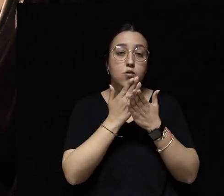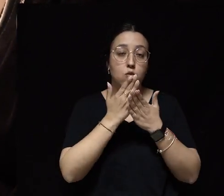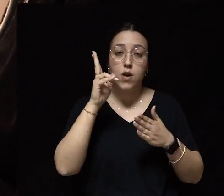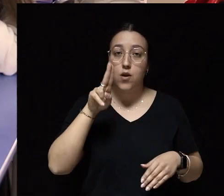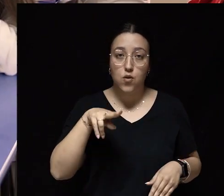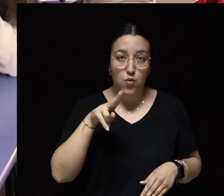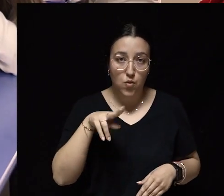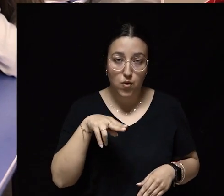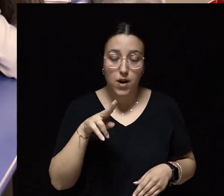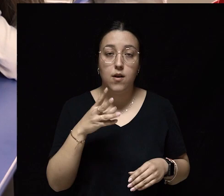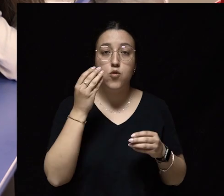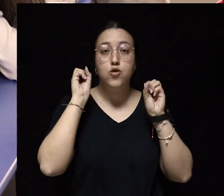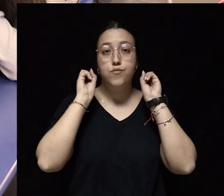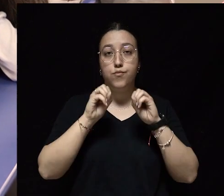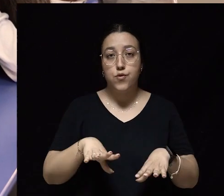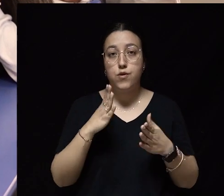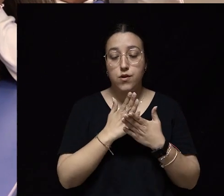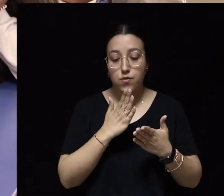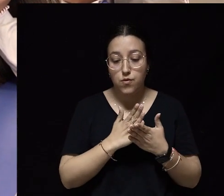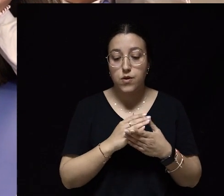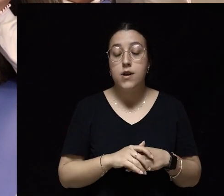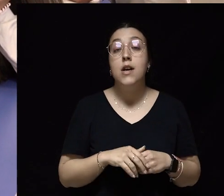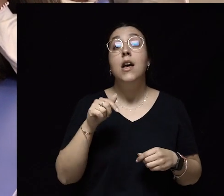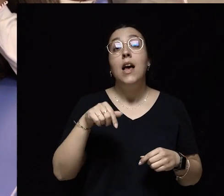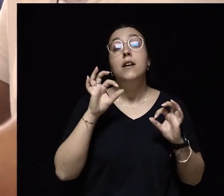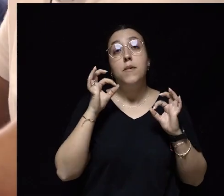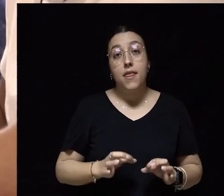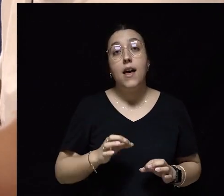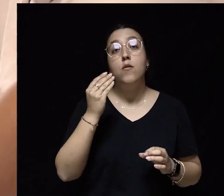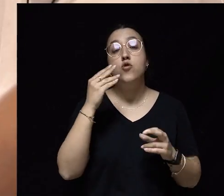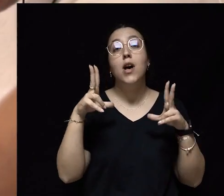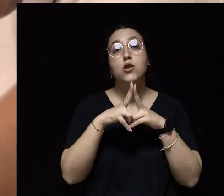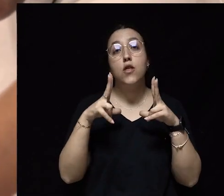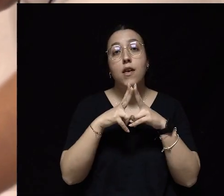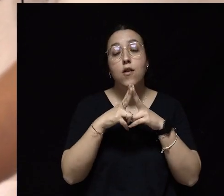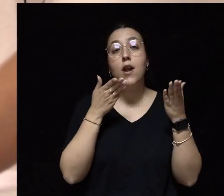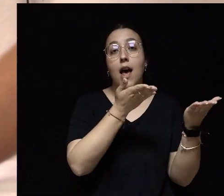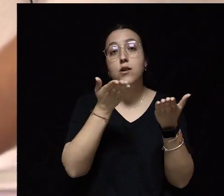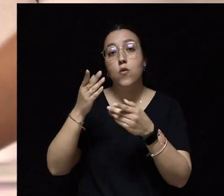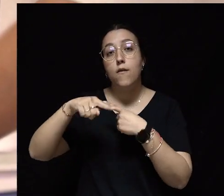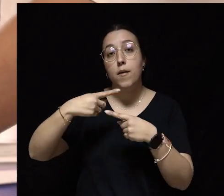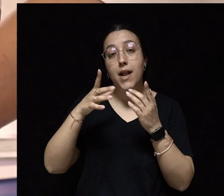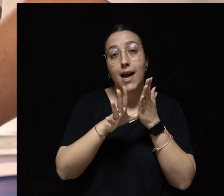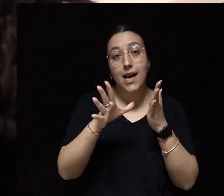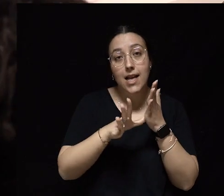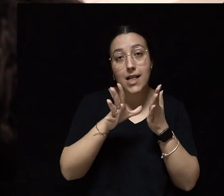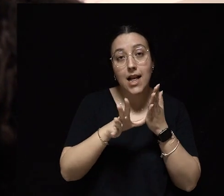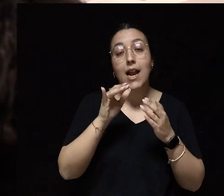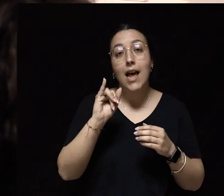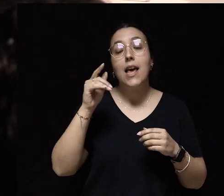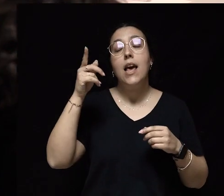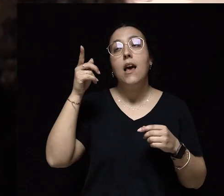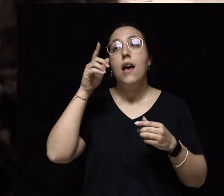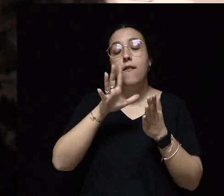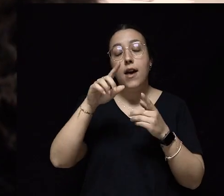de trabajar en el entorno familiar, los padres de los niños gitanos se han dado cuenta de que es muy importante que finalicen el proceso